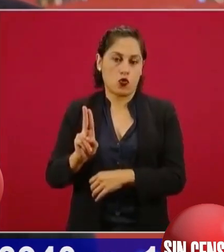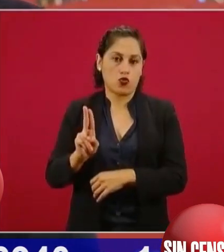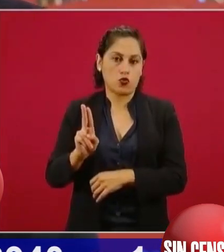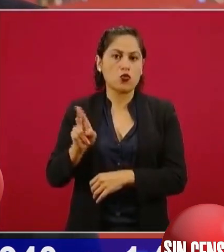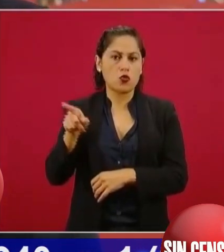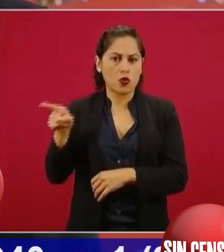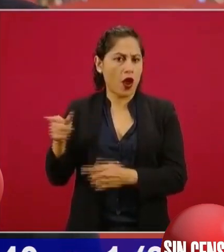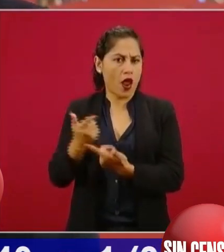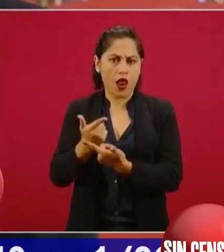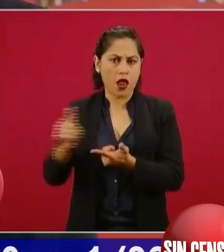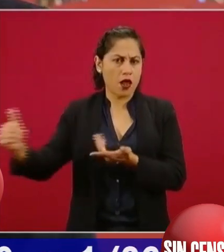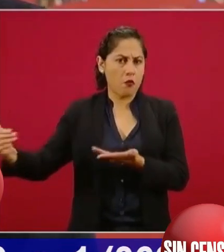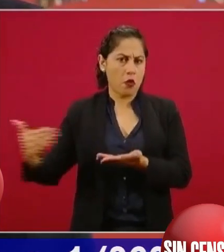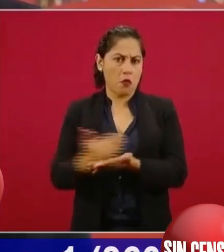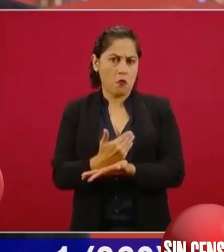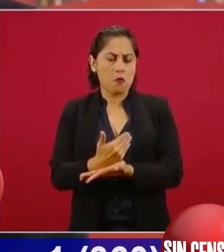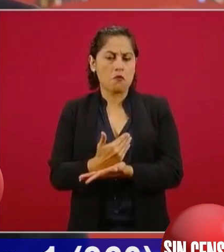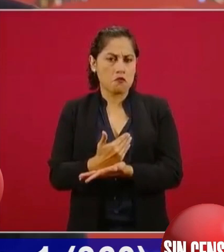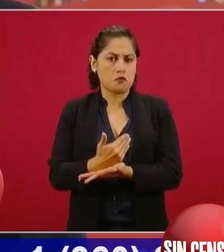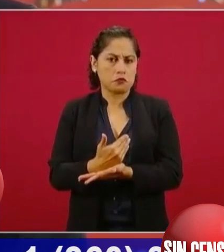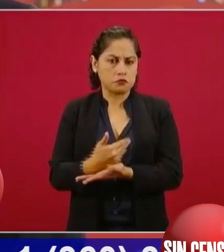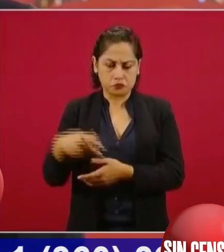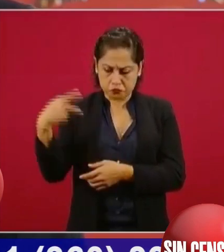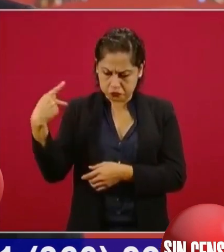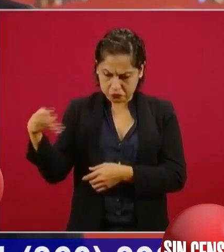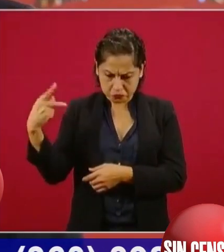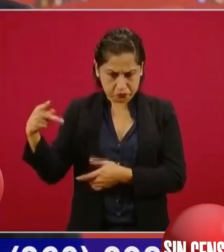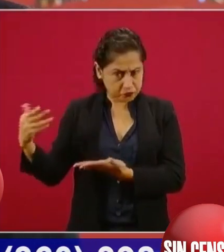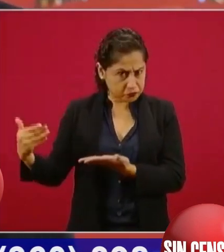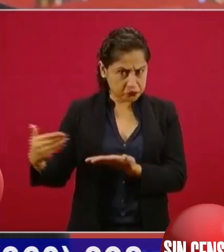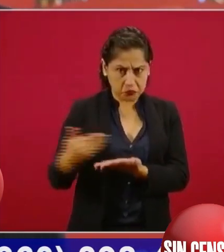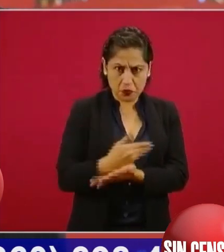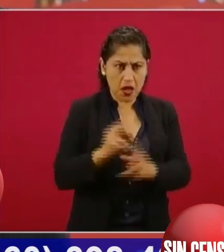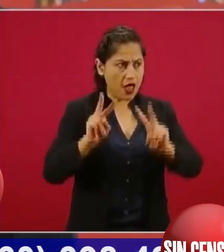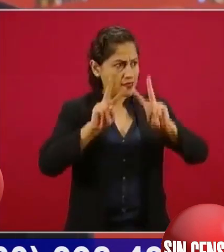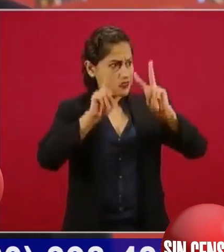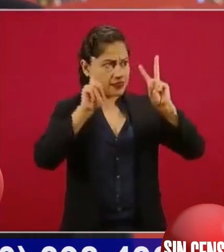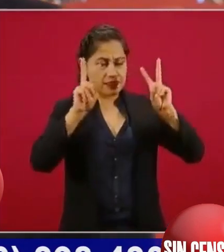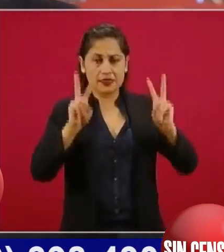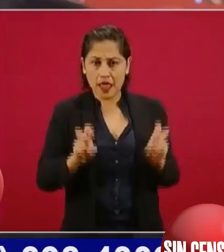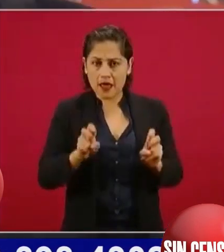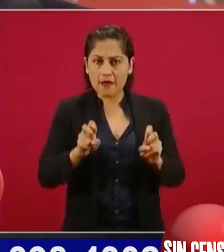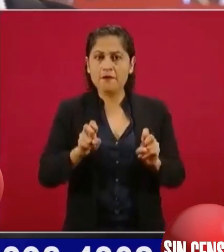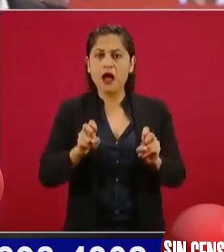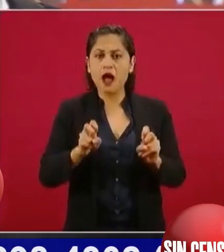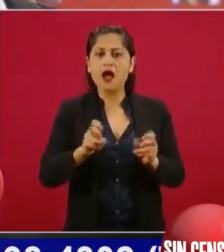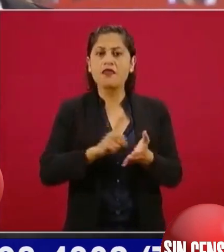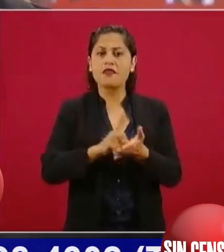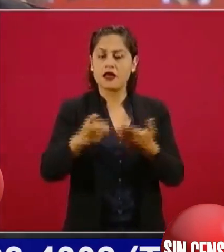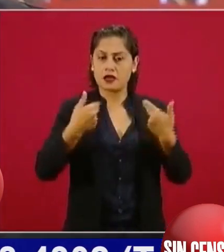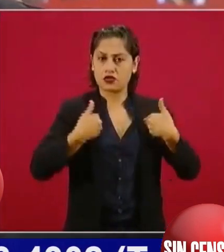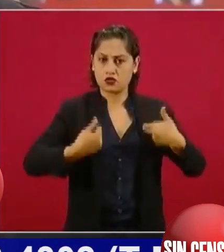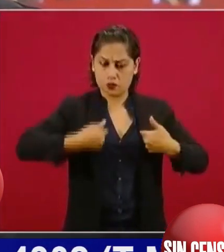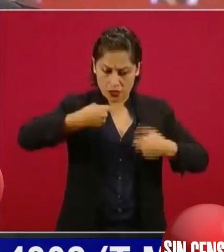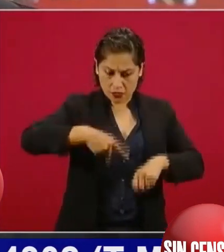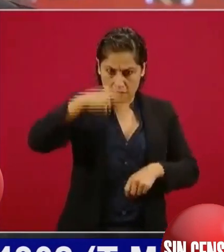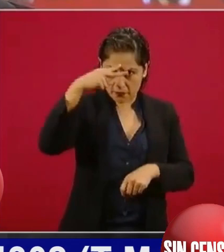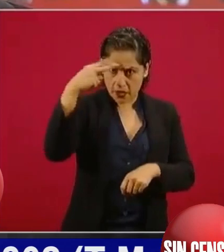intervenir de manera directa en todo lo relacionado con derechos humanos en México.